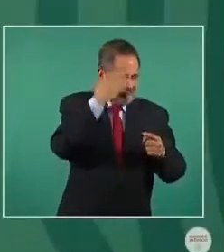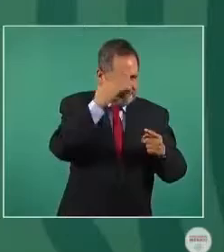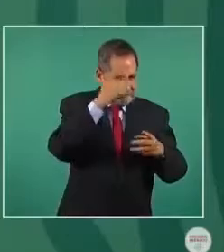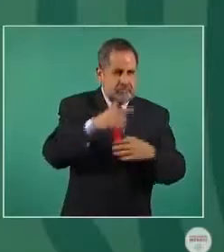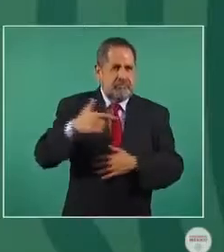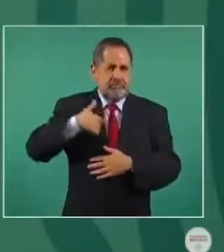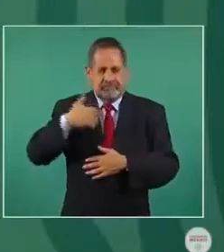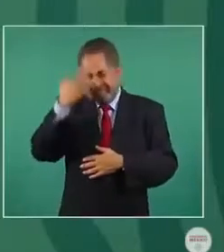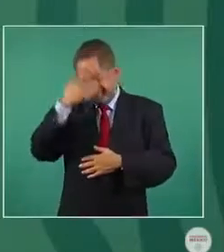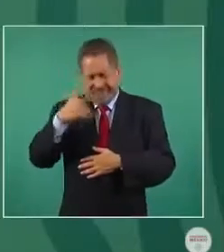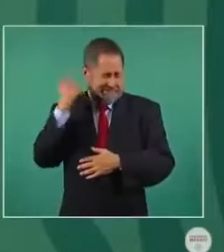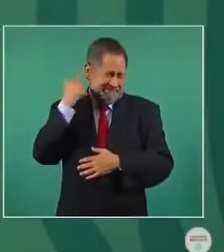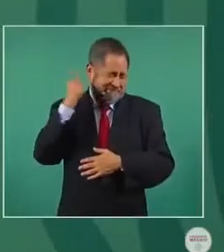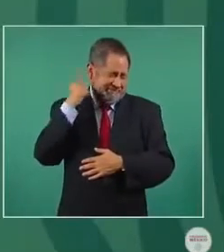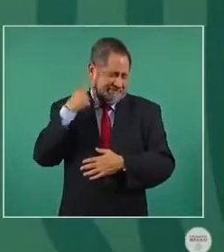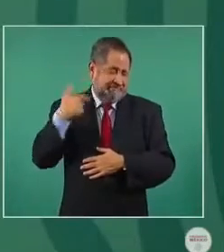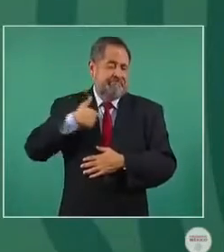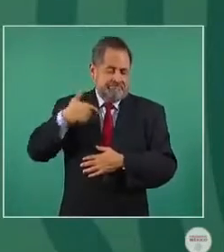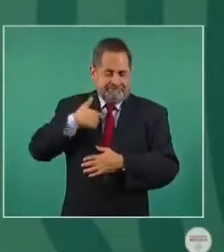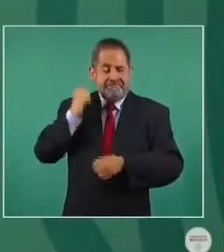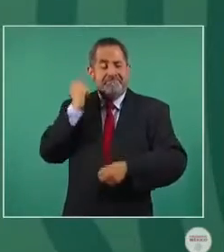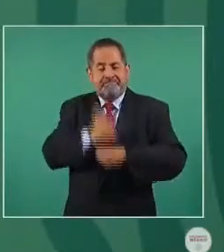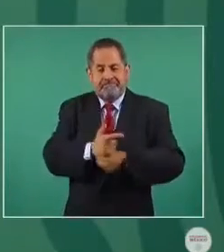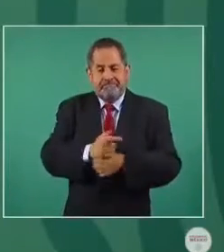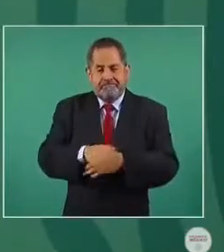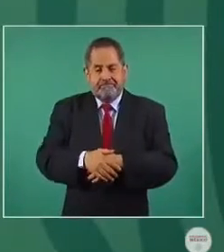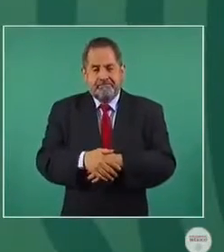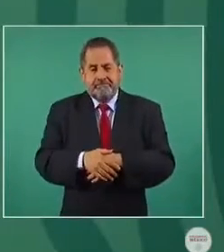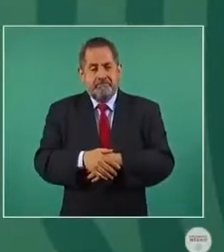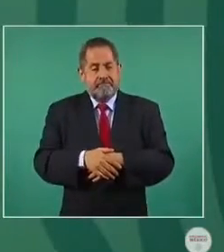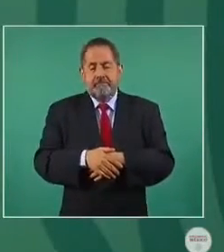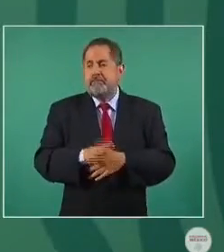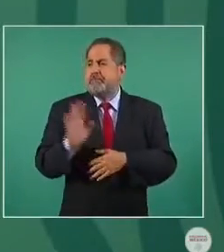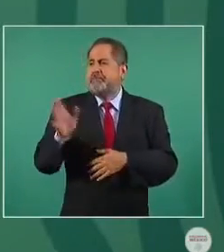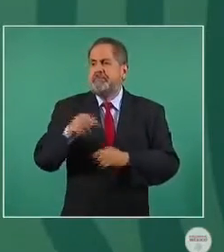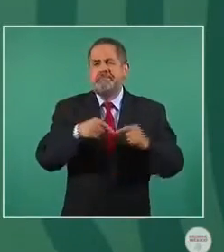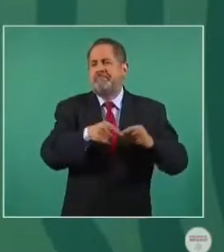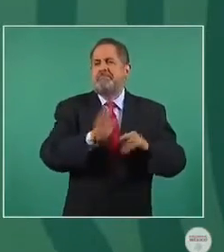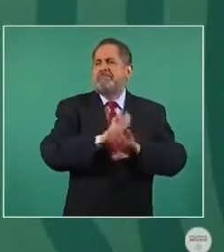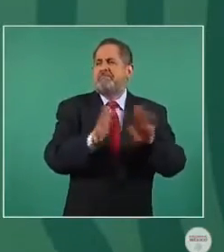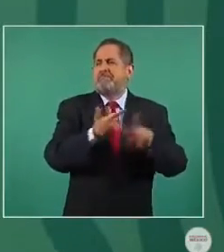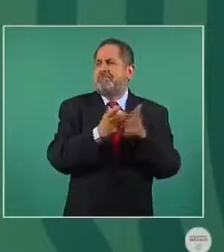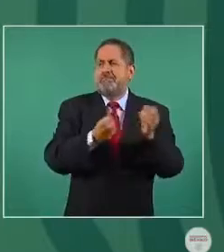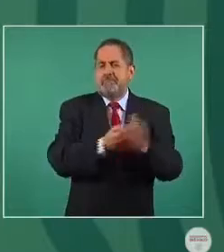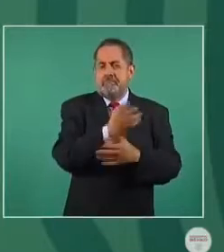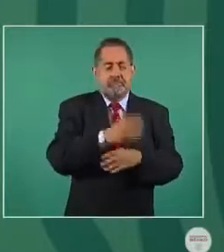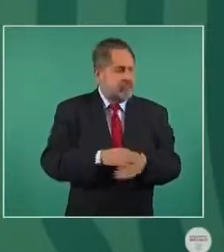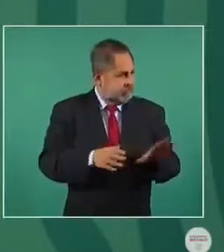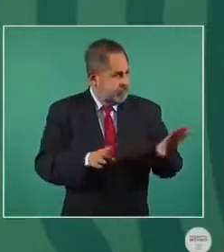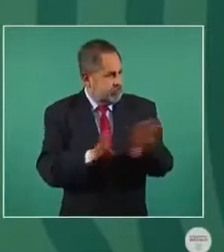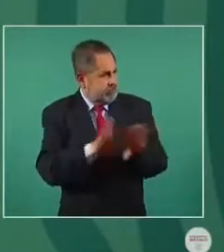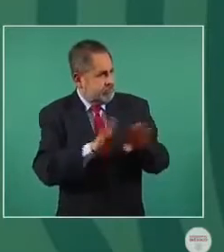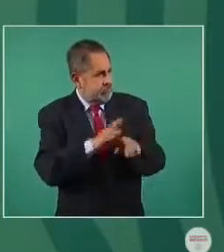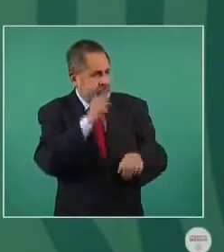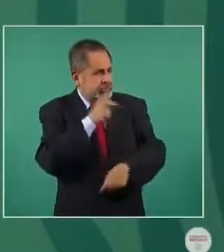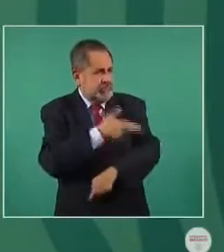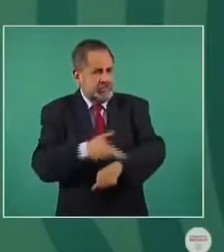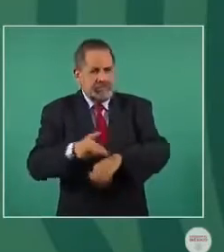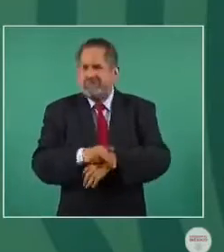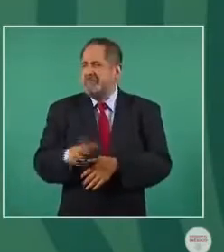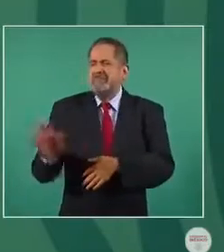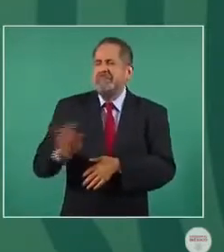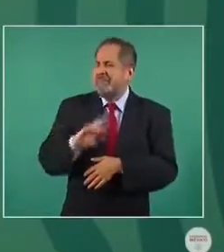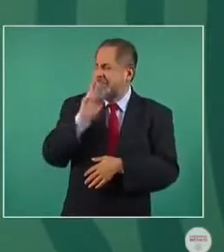uno famosísimo. Ya va a salir. Pero ¿cómo si todavía no termina el proceso? Sí, pero ya